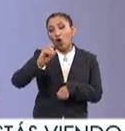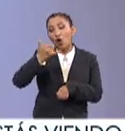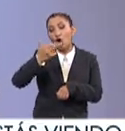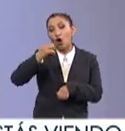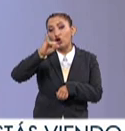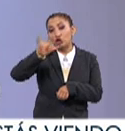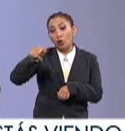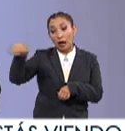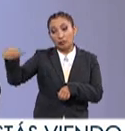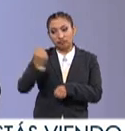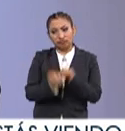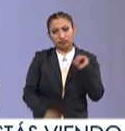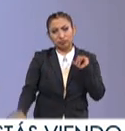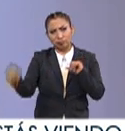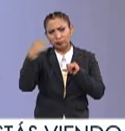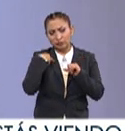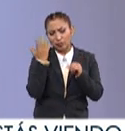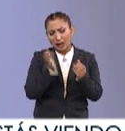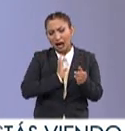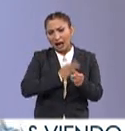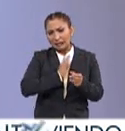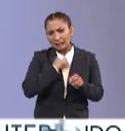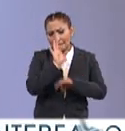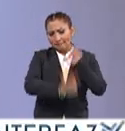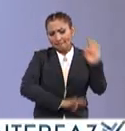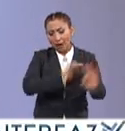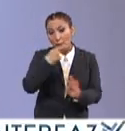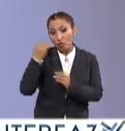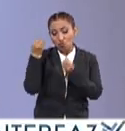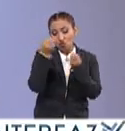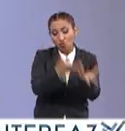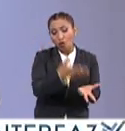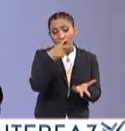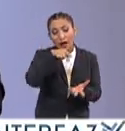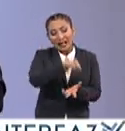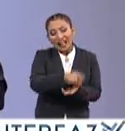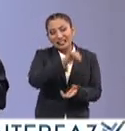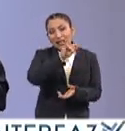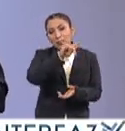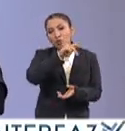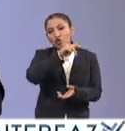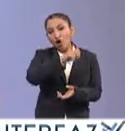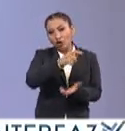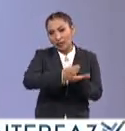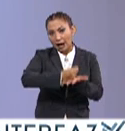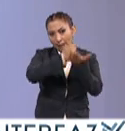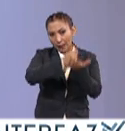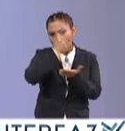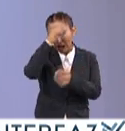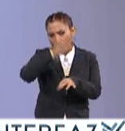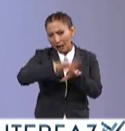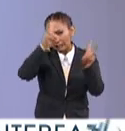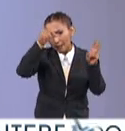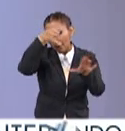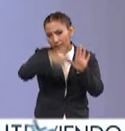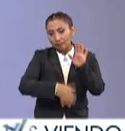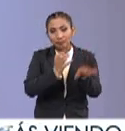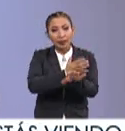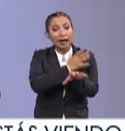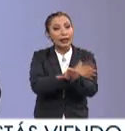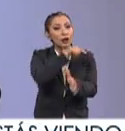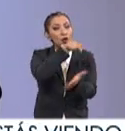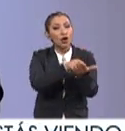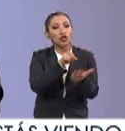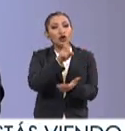los padres del tratamiento estrella del cáncer, por su contribución a la inmunoterapia. Para profundizar sobre este tema nos acompaña en